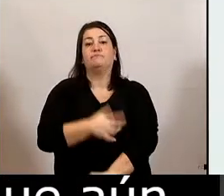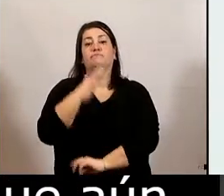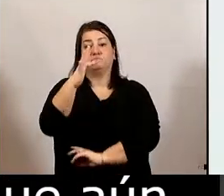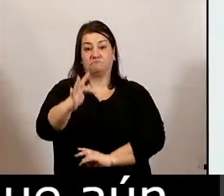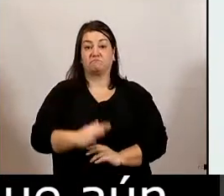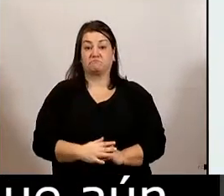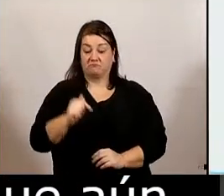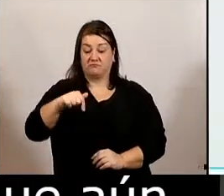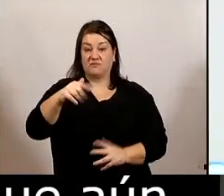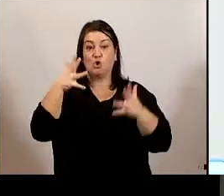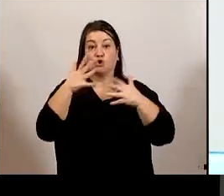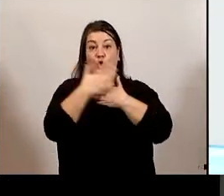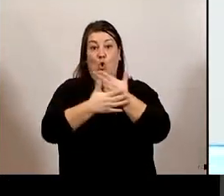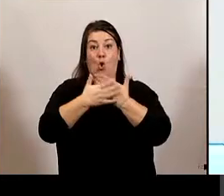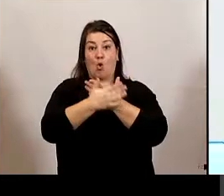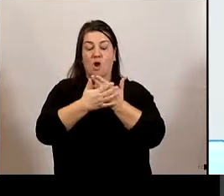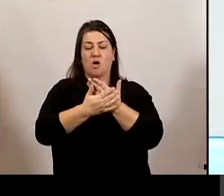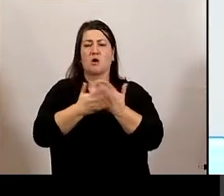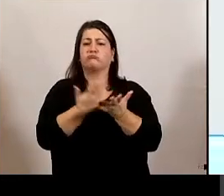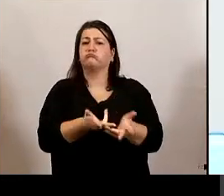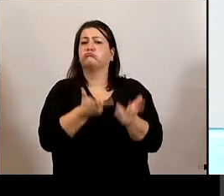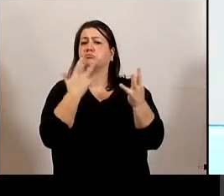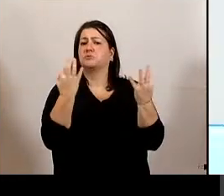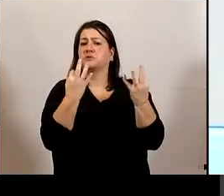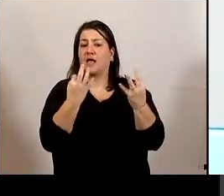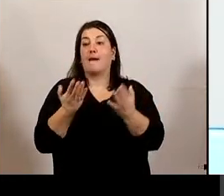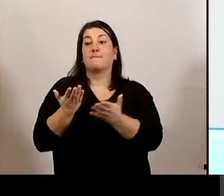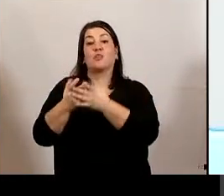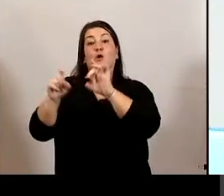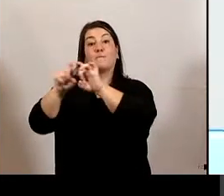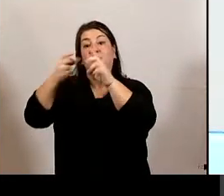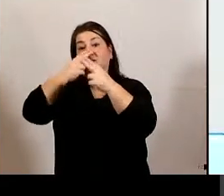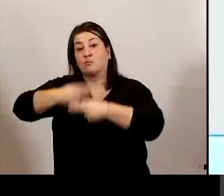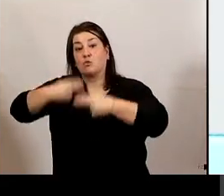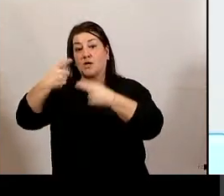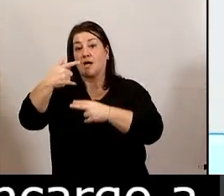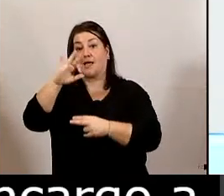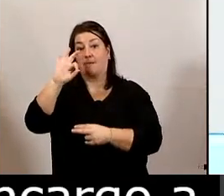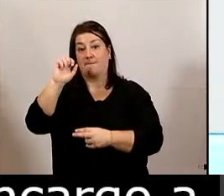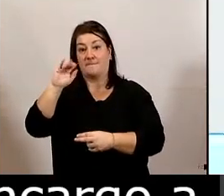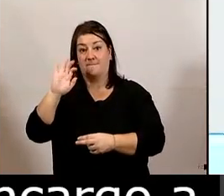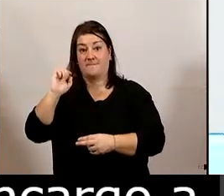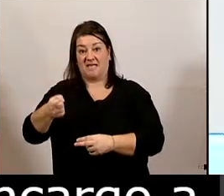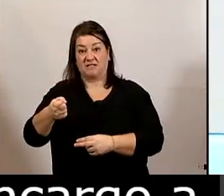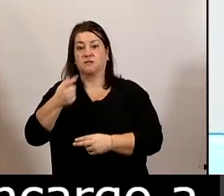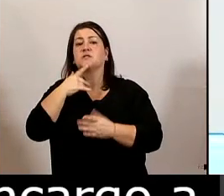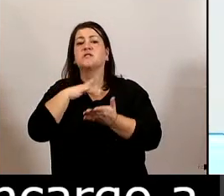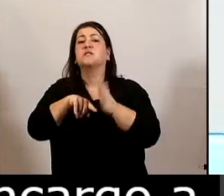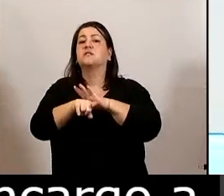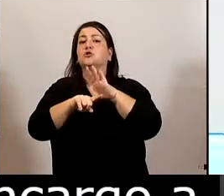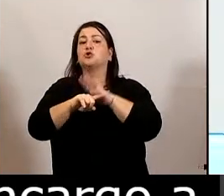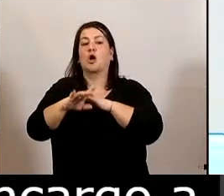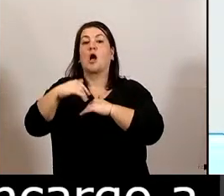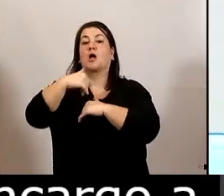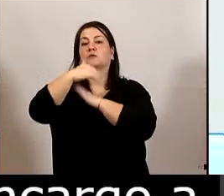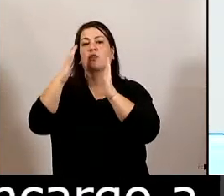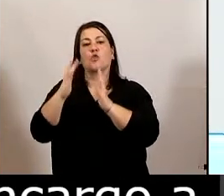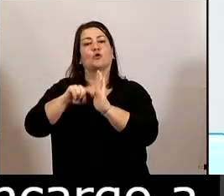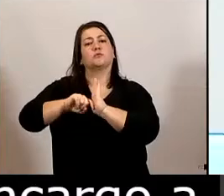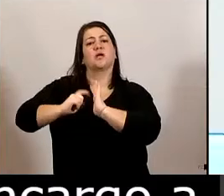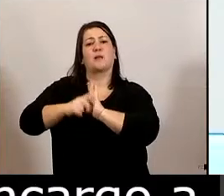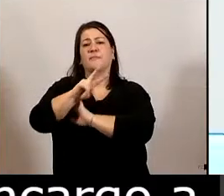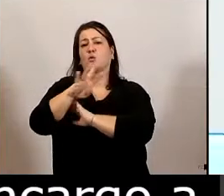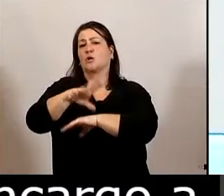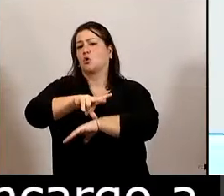Además, hoy el Consejo de Gobierno ha autorizado el encargo a la empresa pública GEPEX de la gestión de centros de atención integral